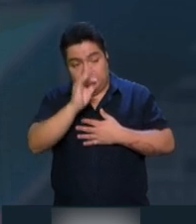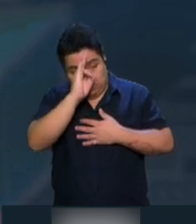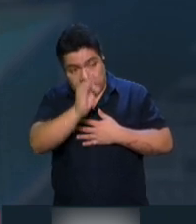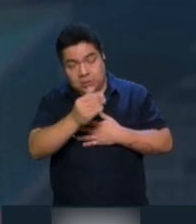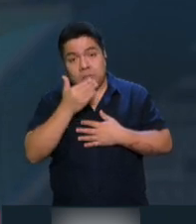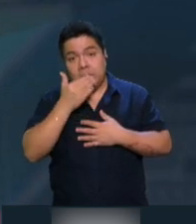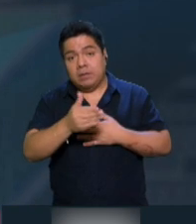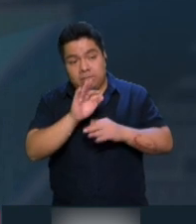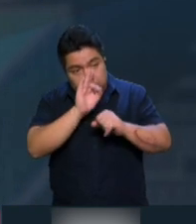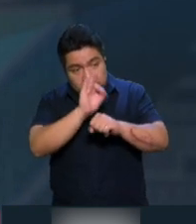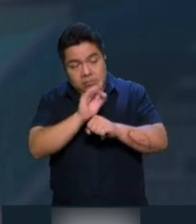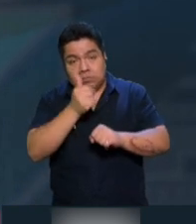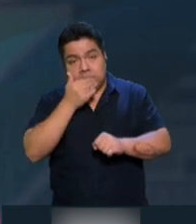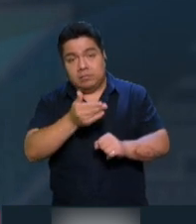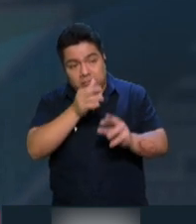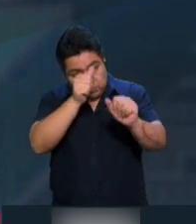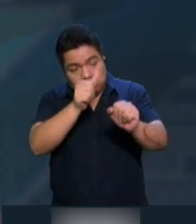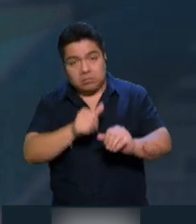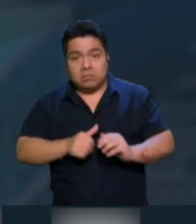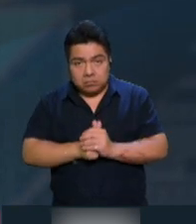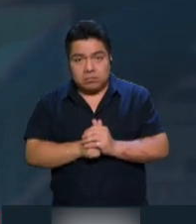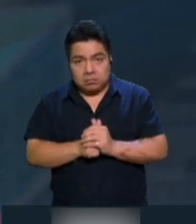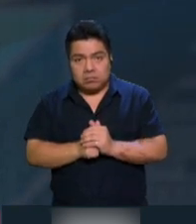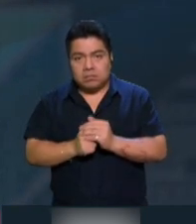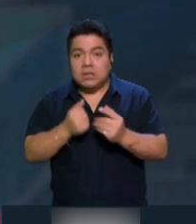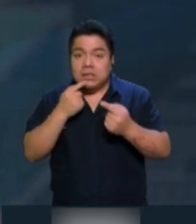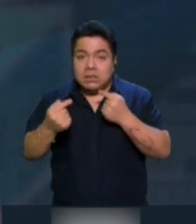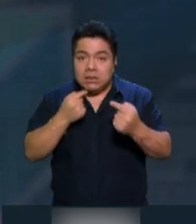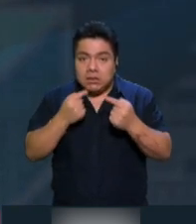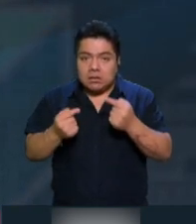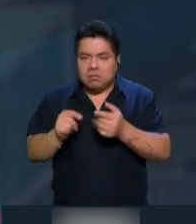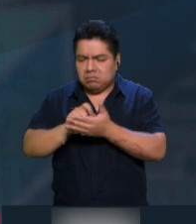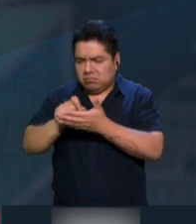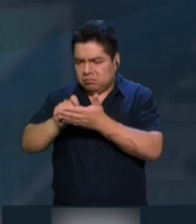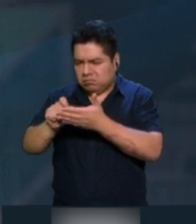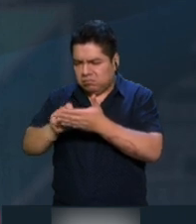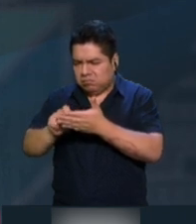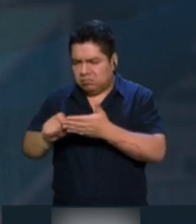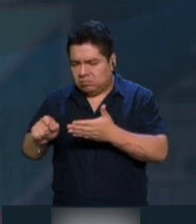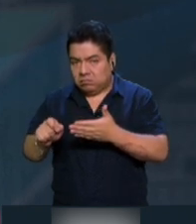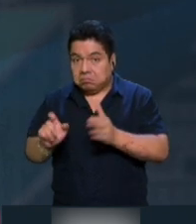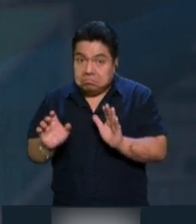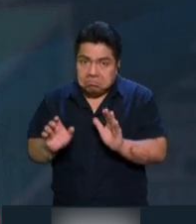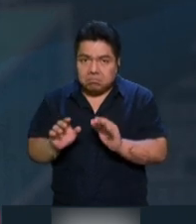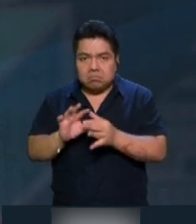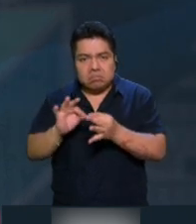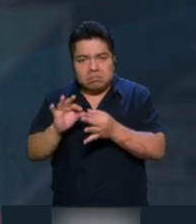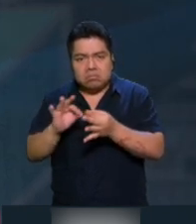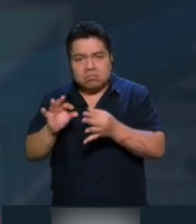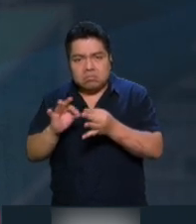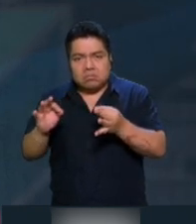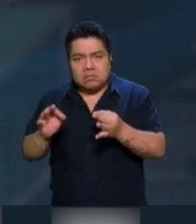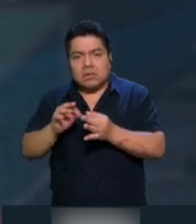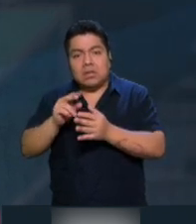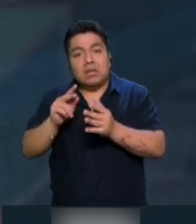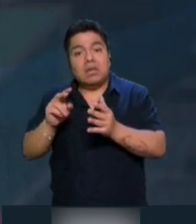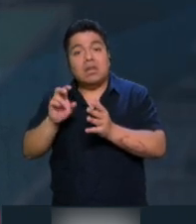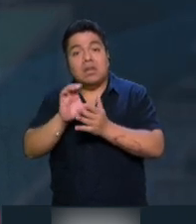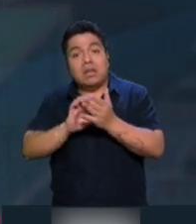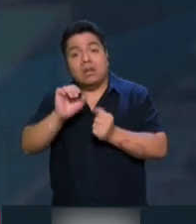Nación de aceptar a consulta la reforma al Poder Judicial. Y escribió: de forma y fondo, la reforma es